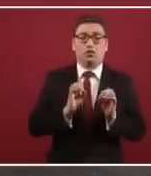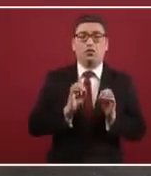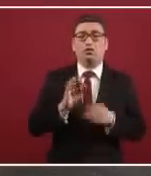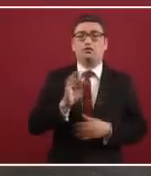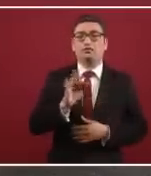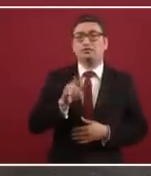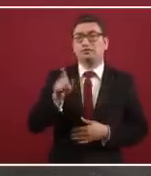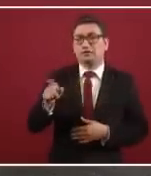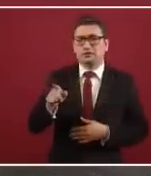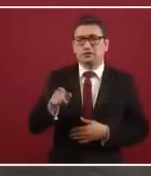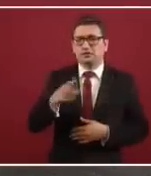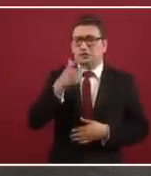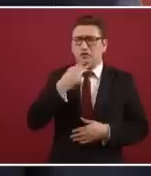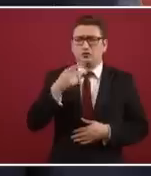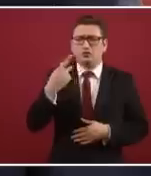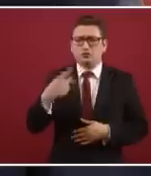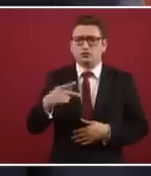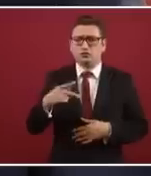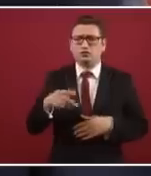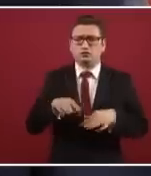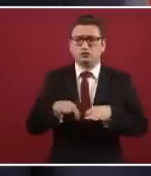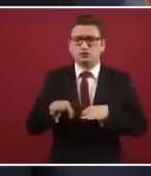un trabajador.